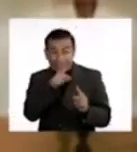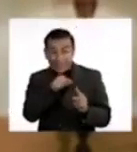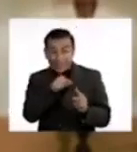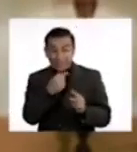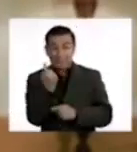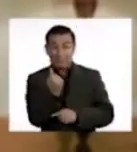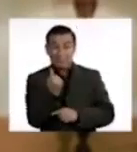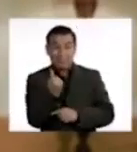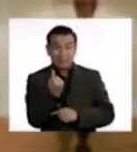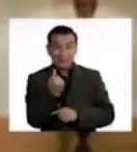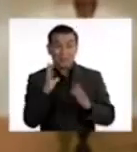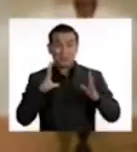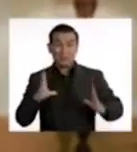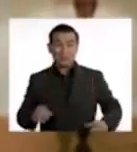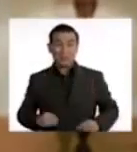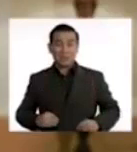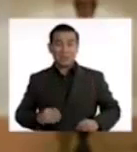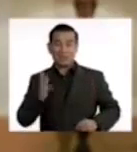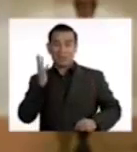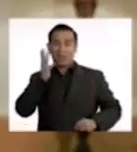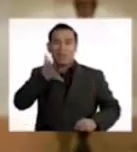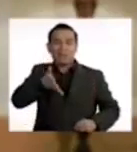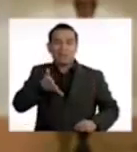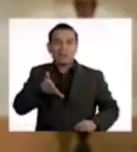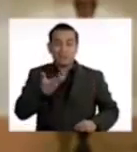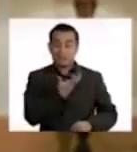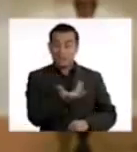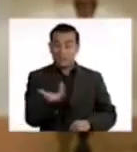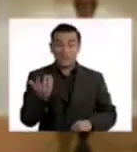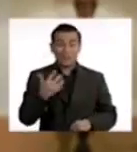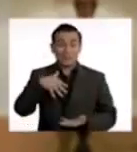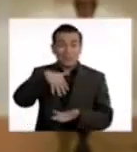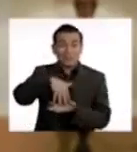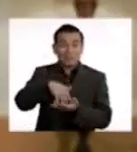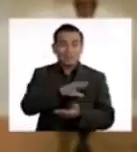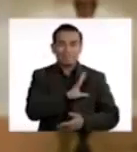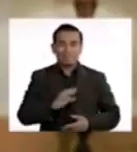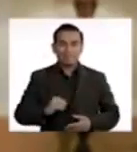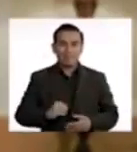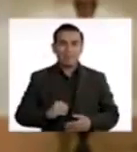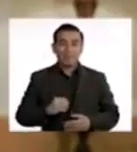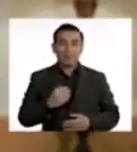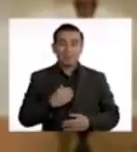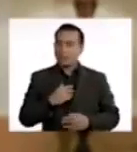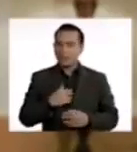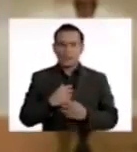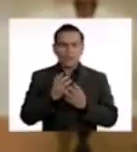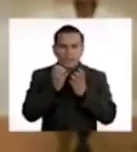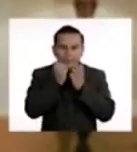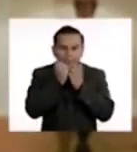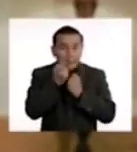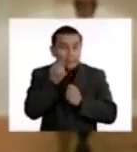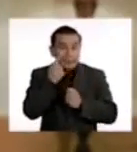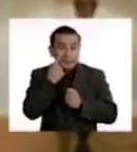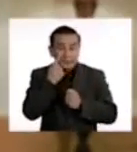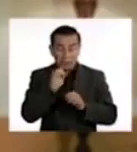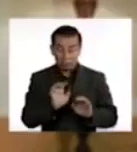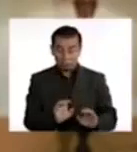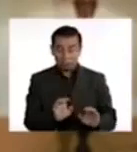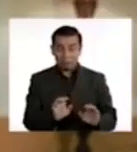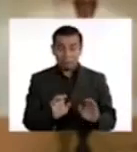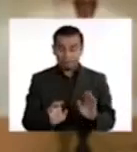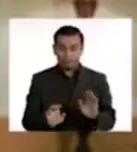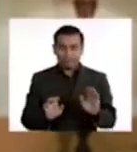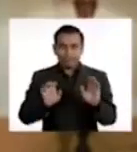en las anteriores fases además también mencionó las treguas las manos duras y muchas estupideces